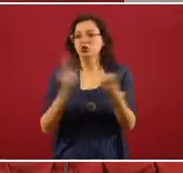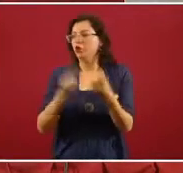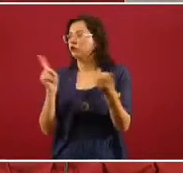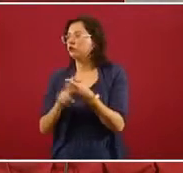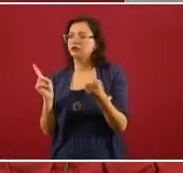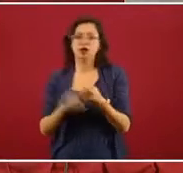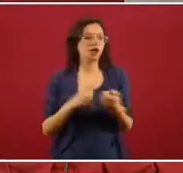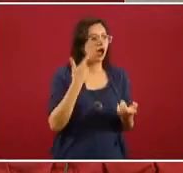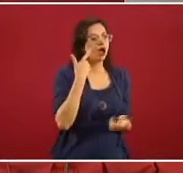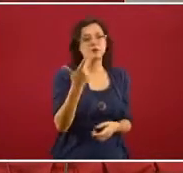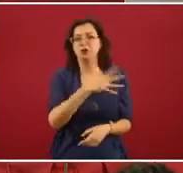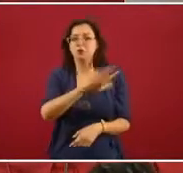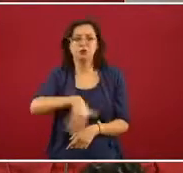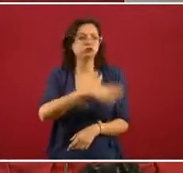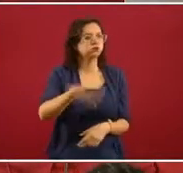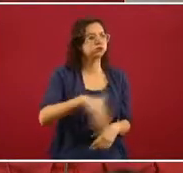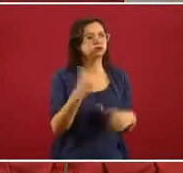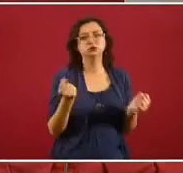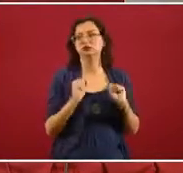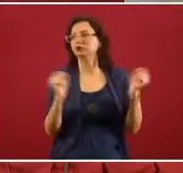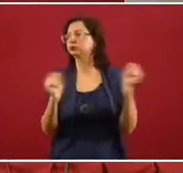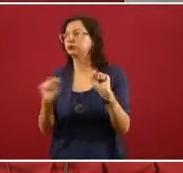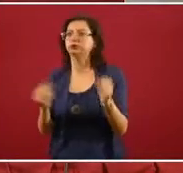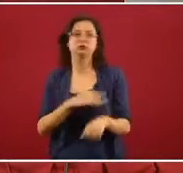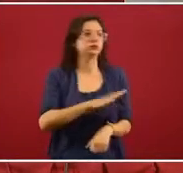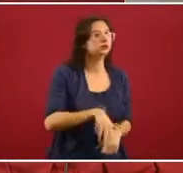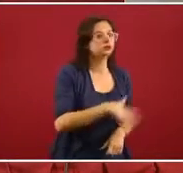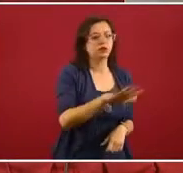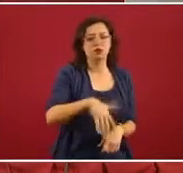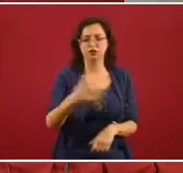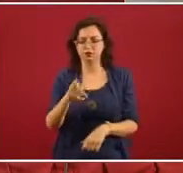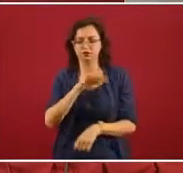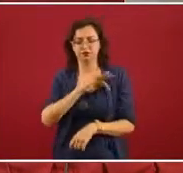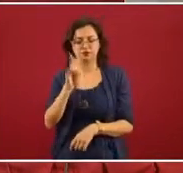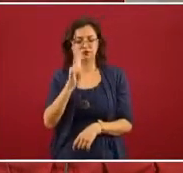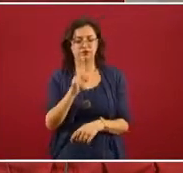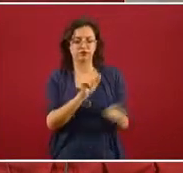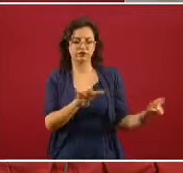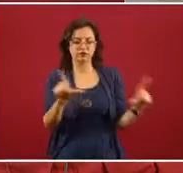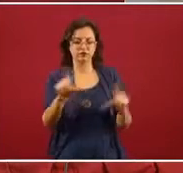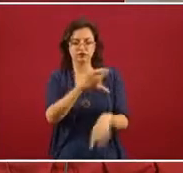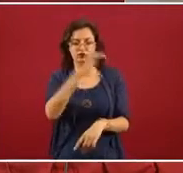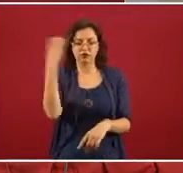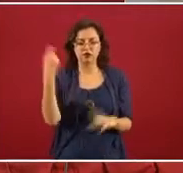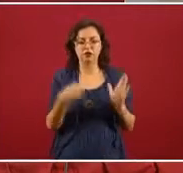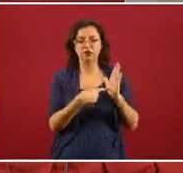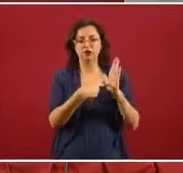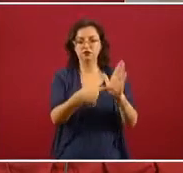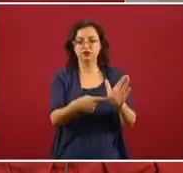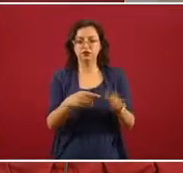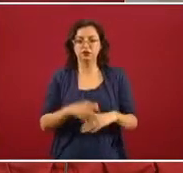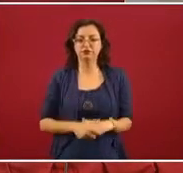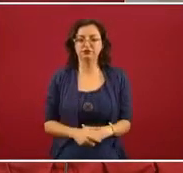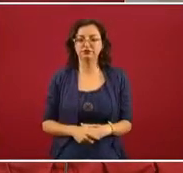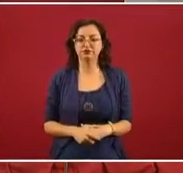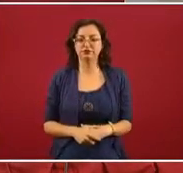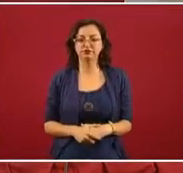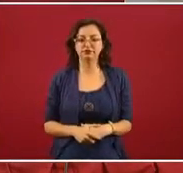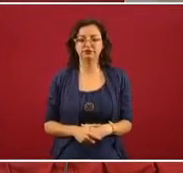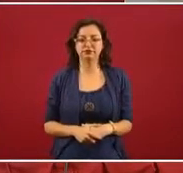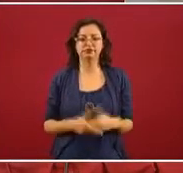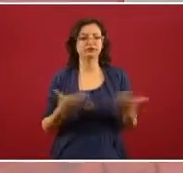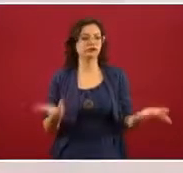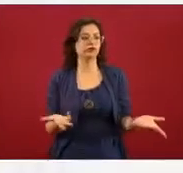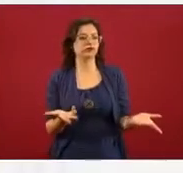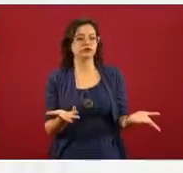estaban vendiendo a 90 pesos el kilo del huevo. Si me ponen la foto, ahí está adelantito. Eso fue lo que encontré.